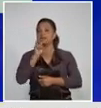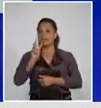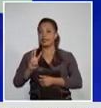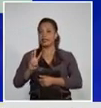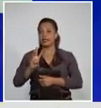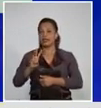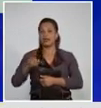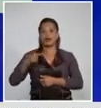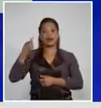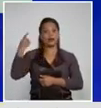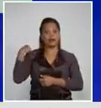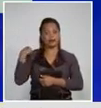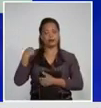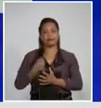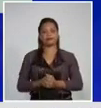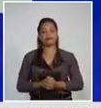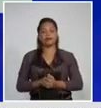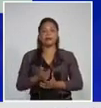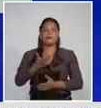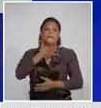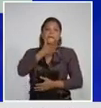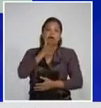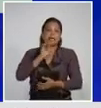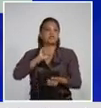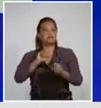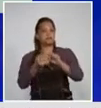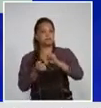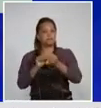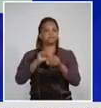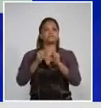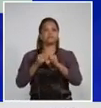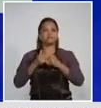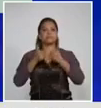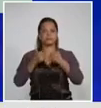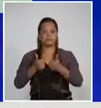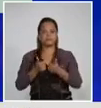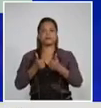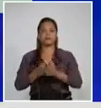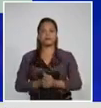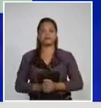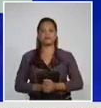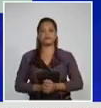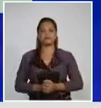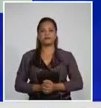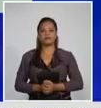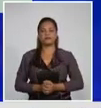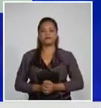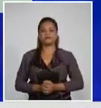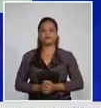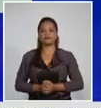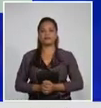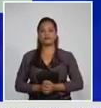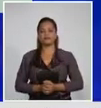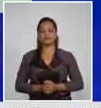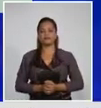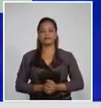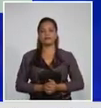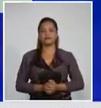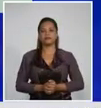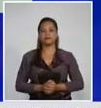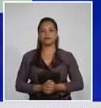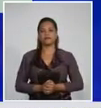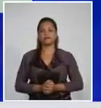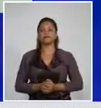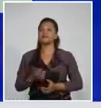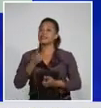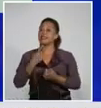anterior. Parece que sigue controlada la transmisión en este territorio. Esta es casi algo que ha sido